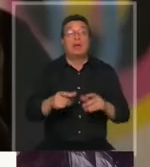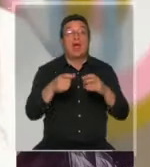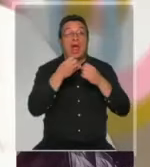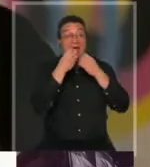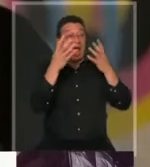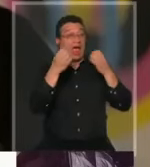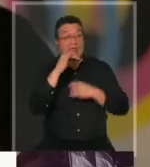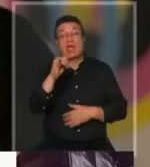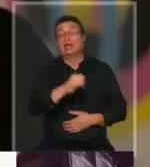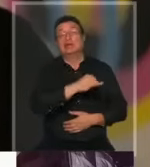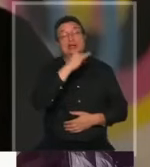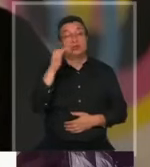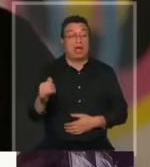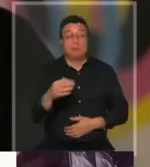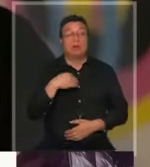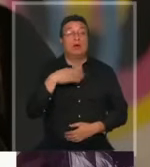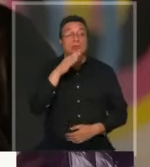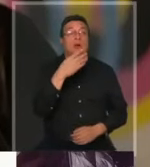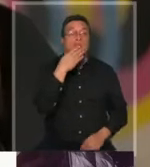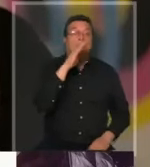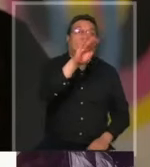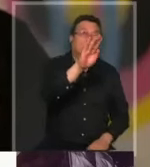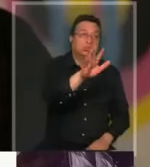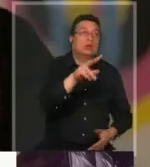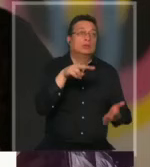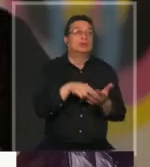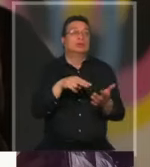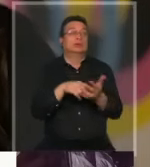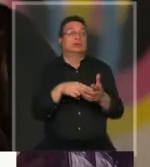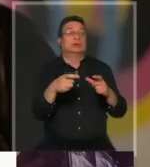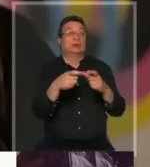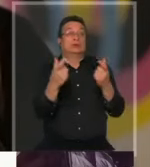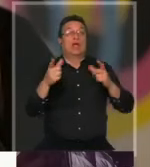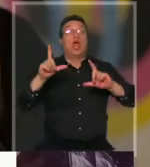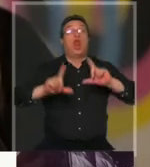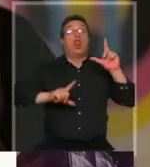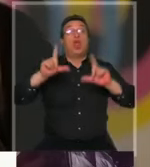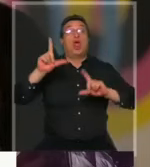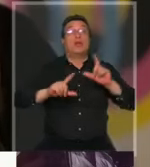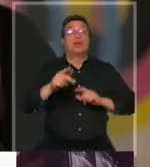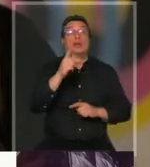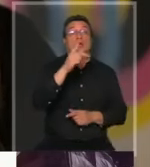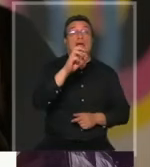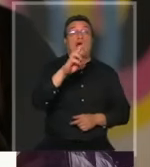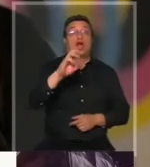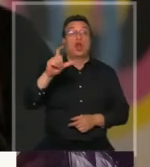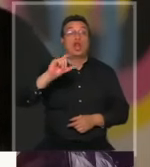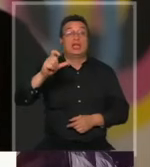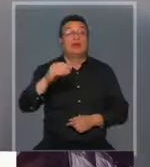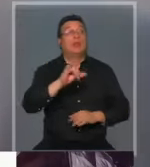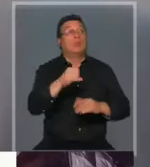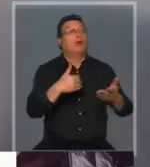algo. No me quedó más que hablar con él y esperar que las entradas de Lollapalooza y Karol G llegaran, cosa que